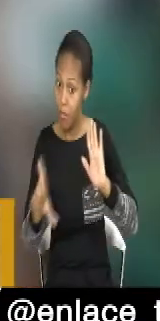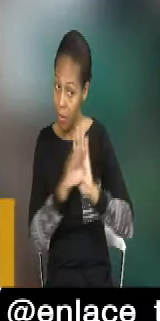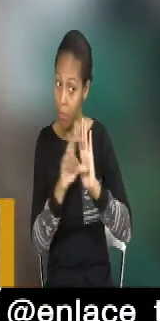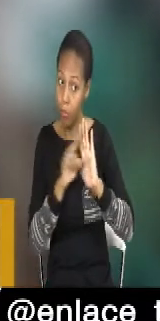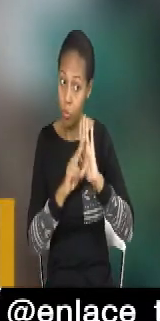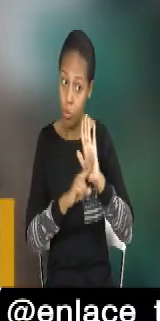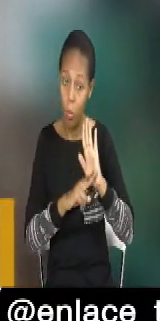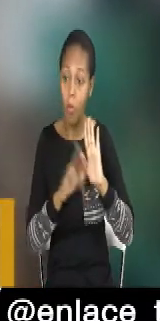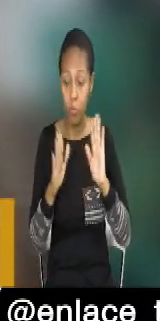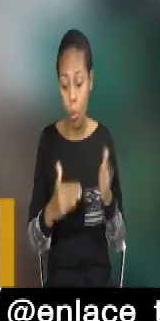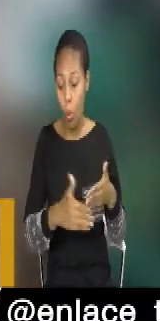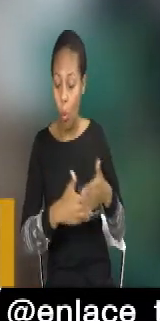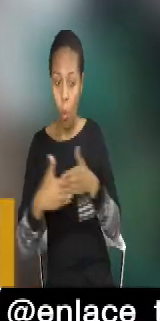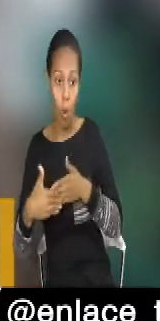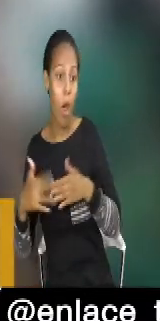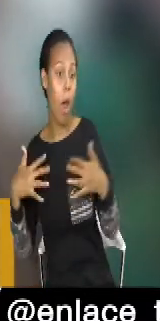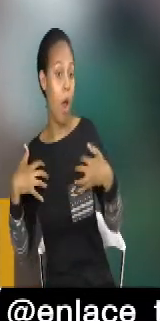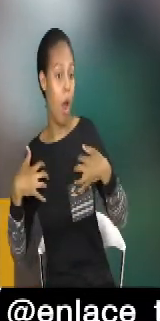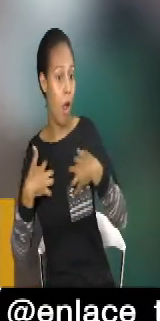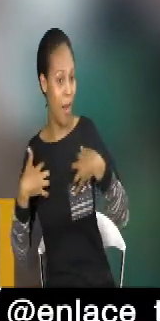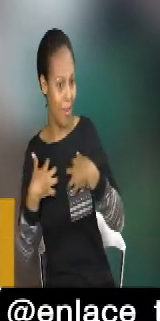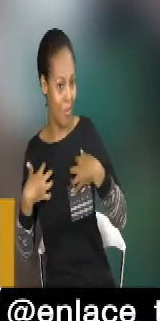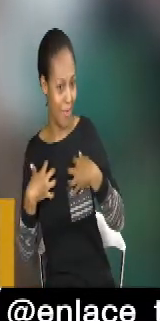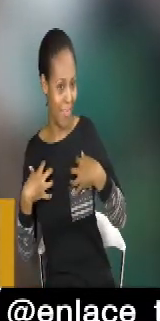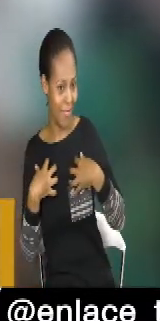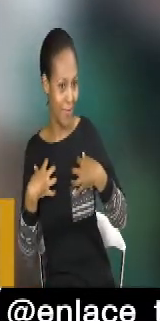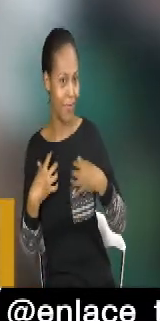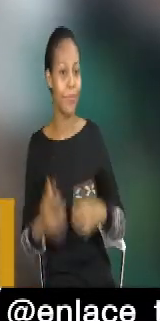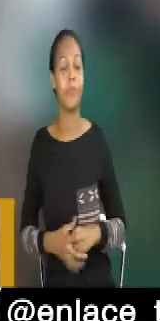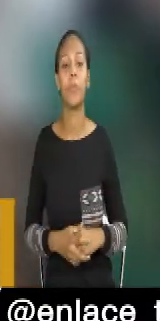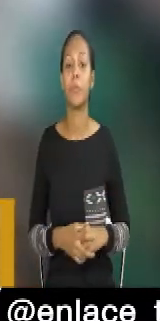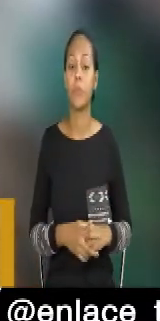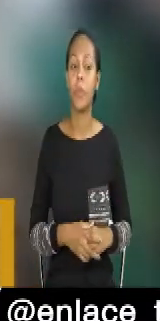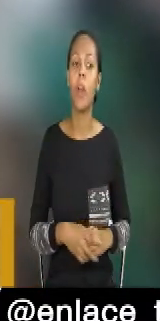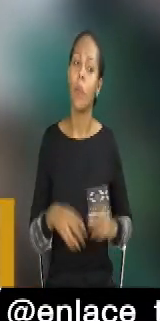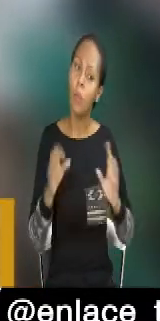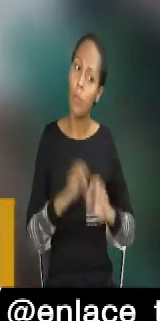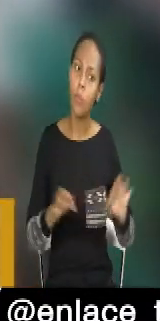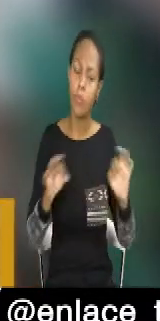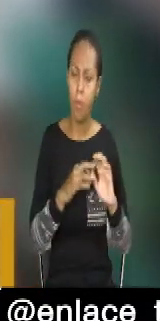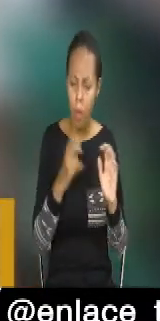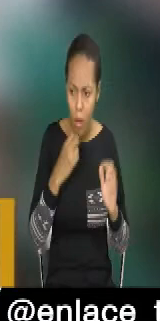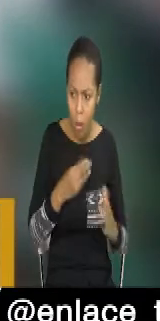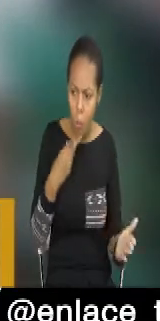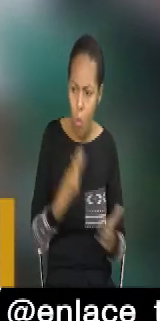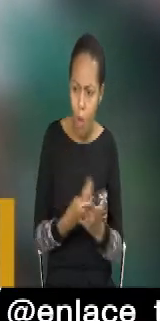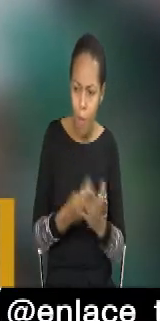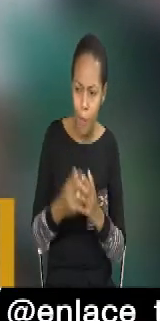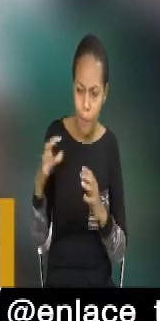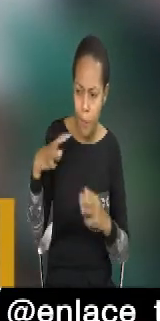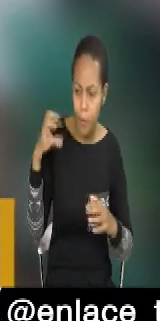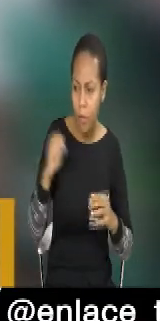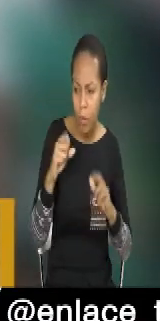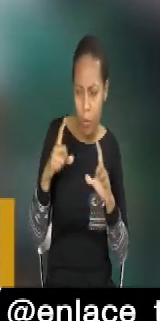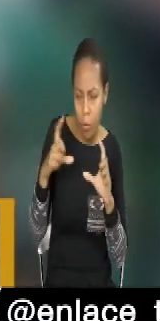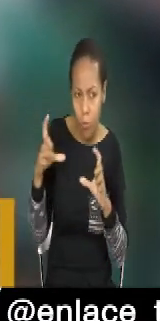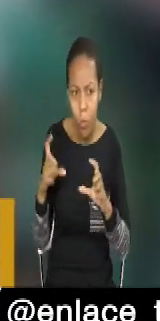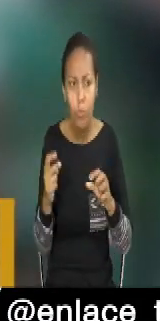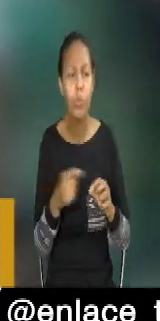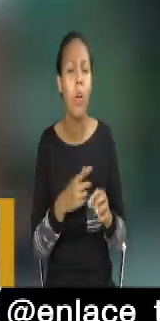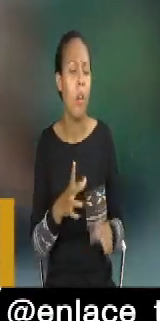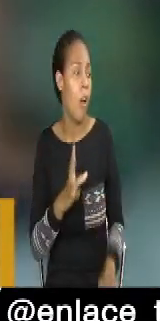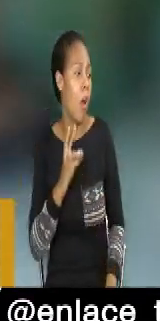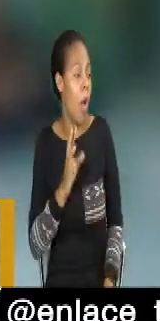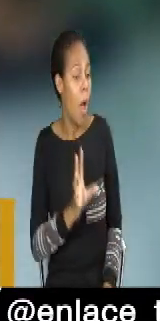dicho insistentemente a las comunidades que reporten, que busquen pruebas, argumentos, que no se queden insensibles ante estos